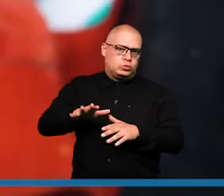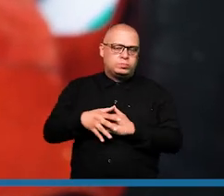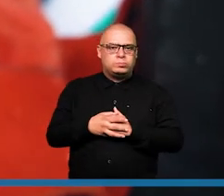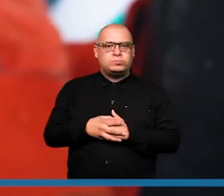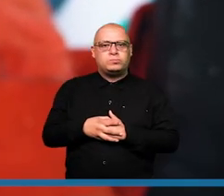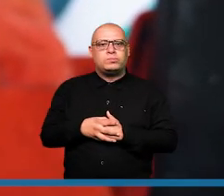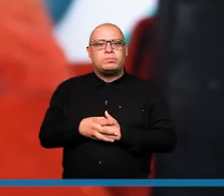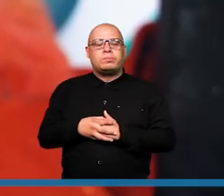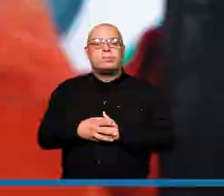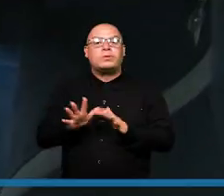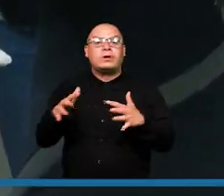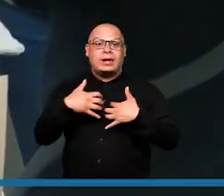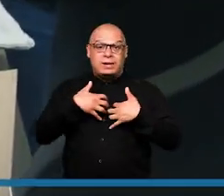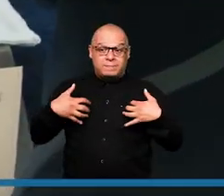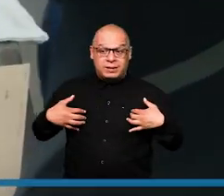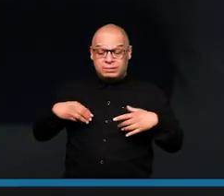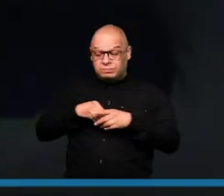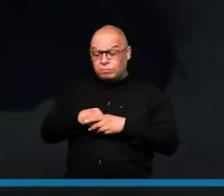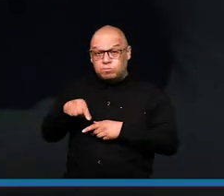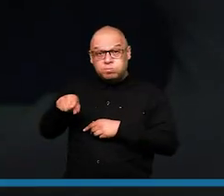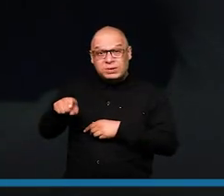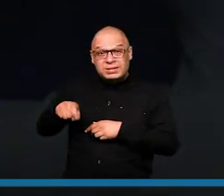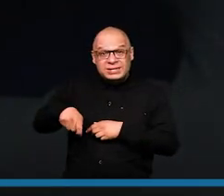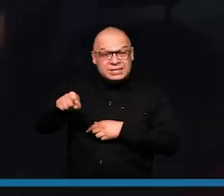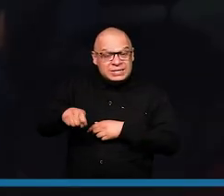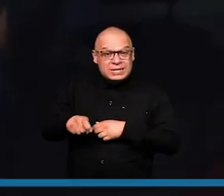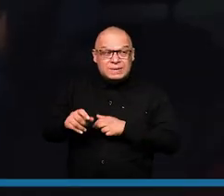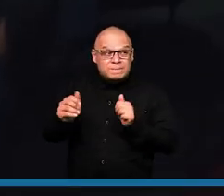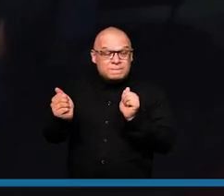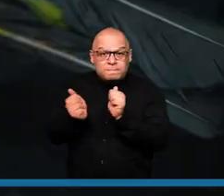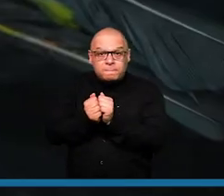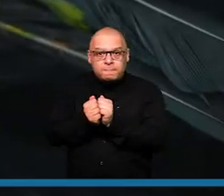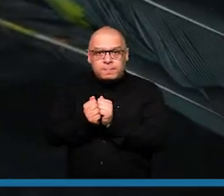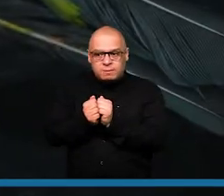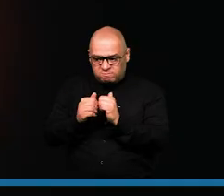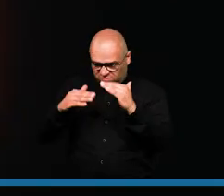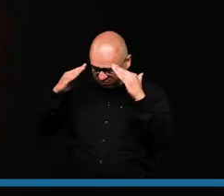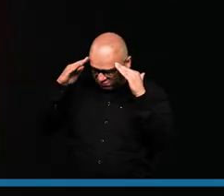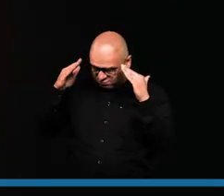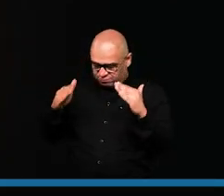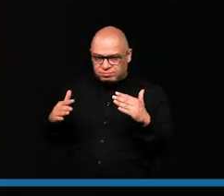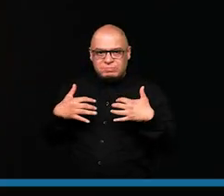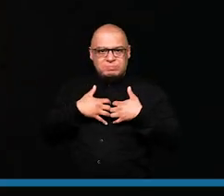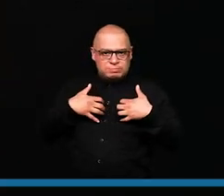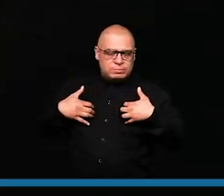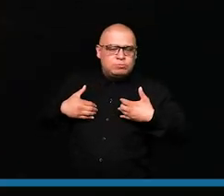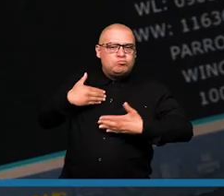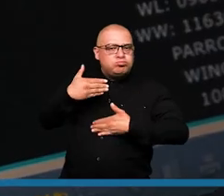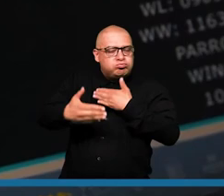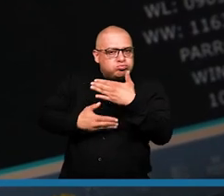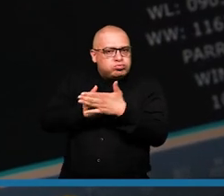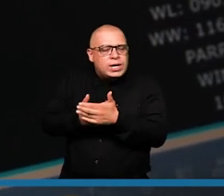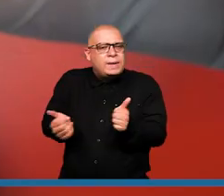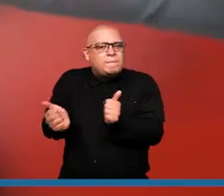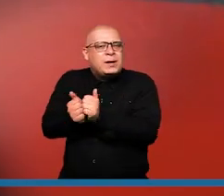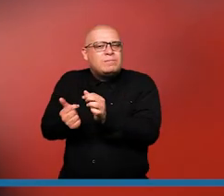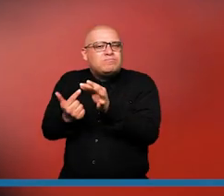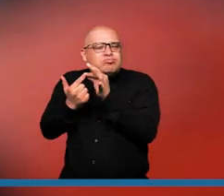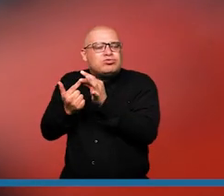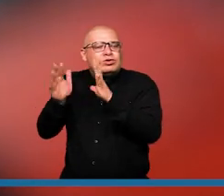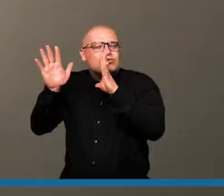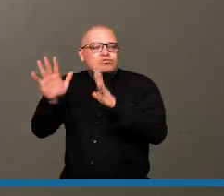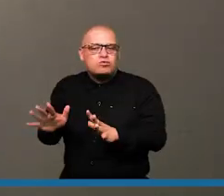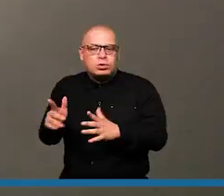De que esos animales que necesitan esas intervenciones puedan salir con toda la atención médico-veterinaria especializada a poder